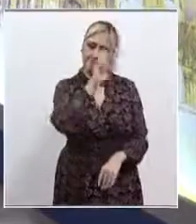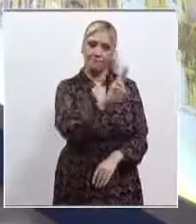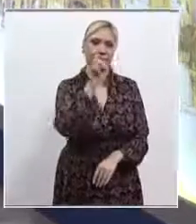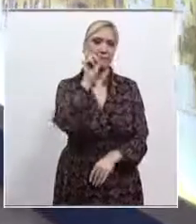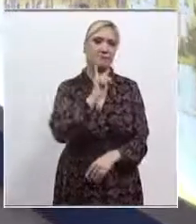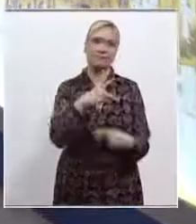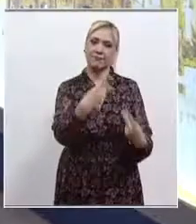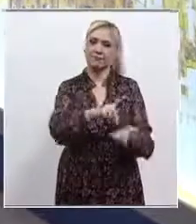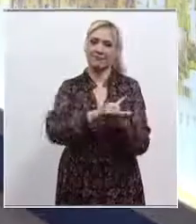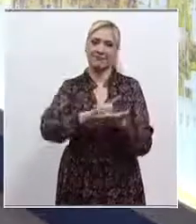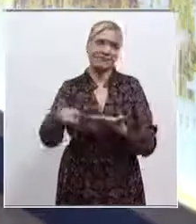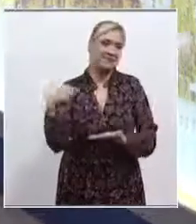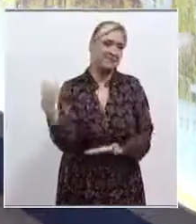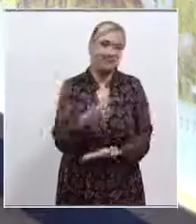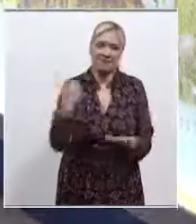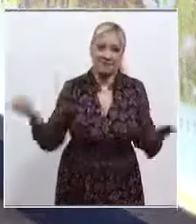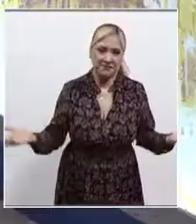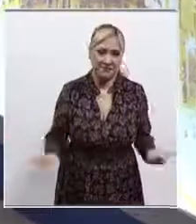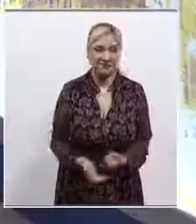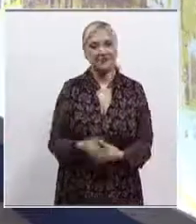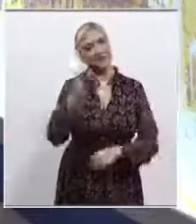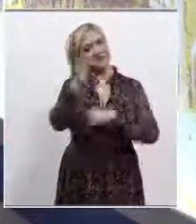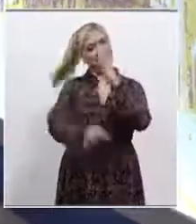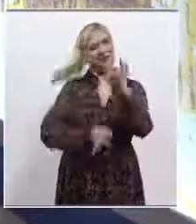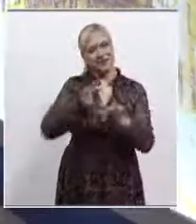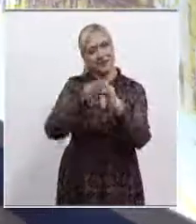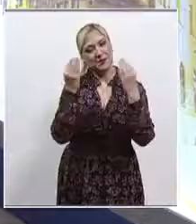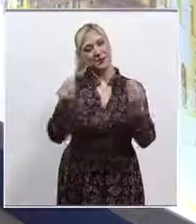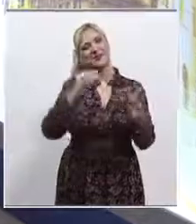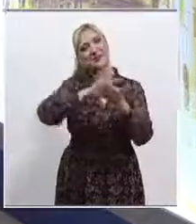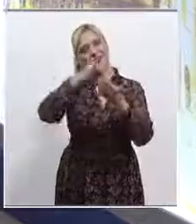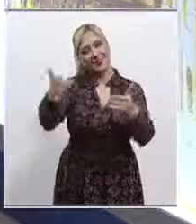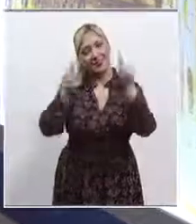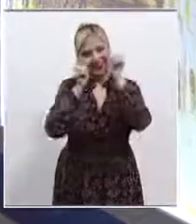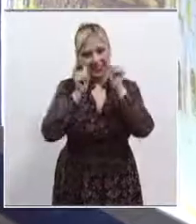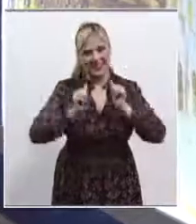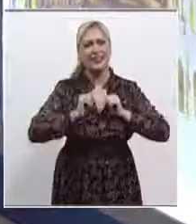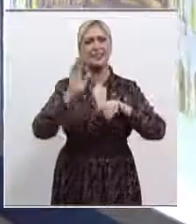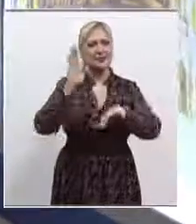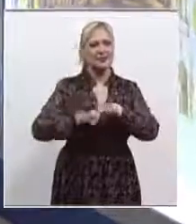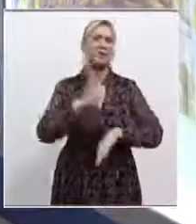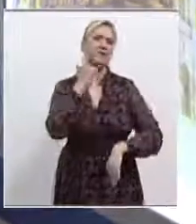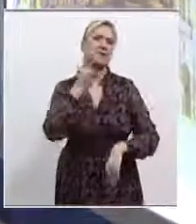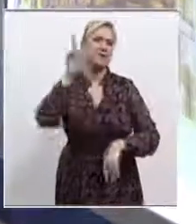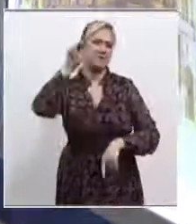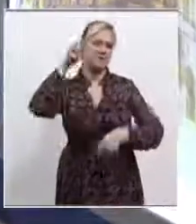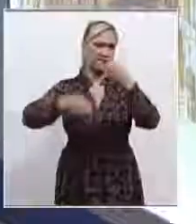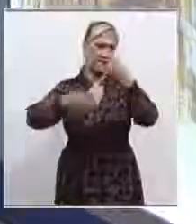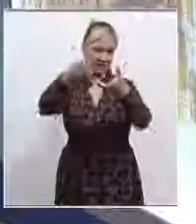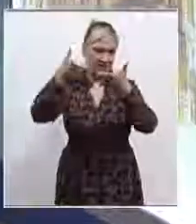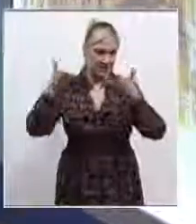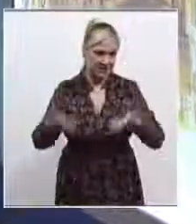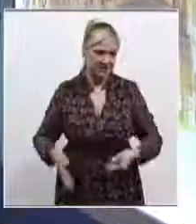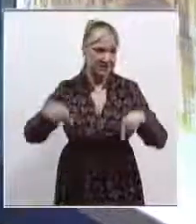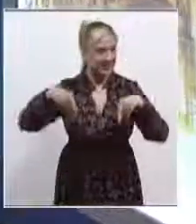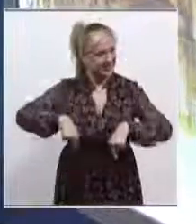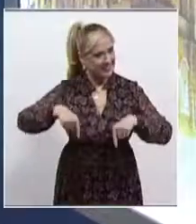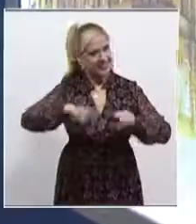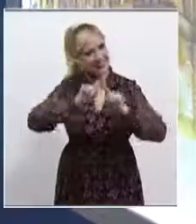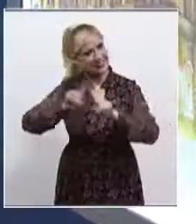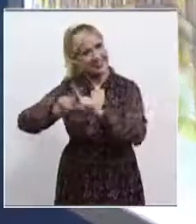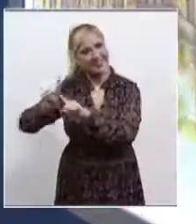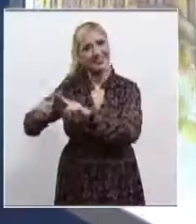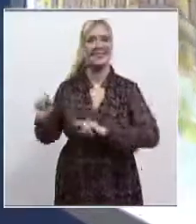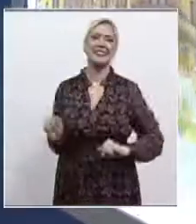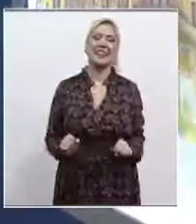Y es así como concluimos este espacio de noticias, como siempre agradeciendo su atención e invitándole a mantenerse aquí en la señal del canal del Poder Judicial